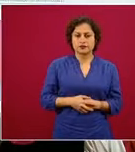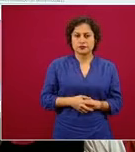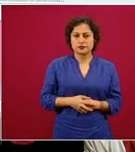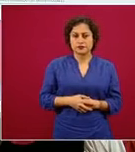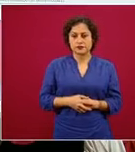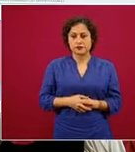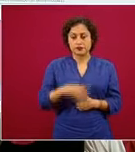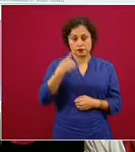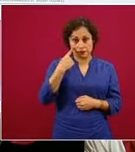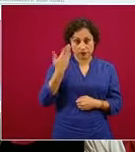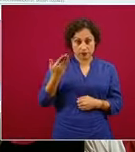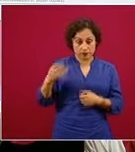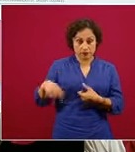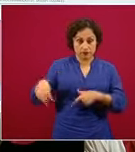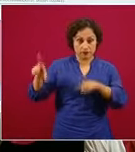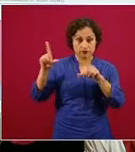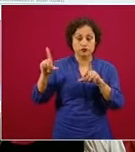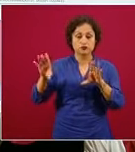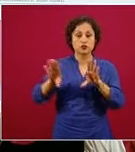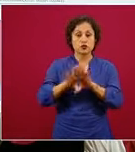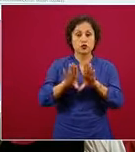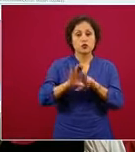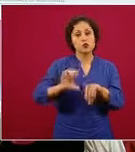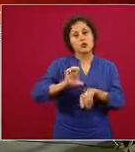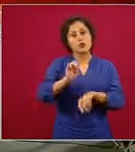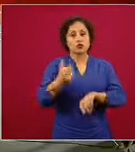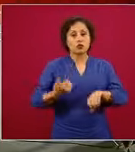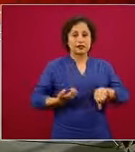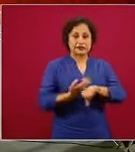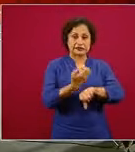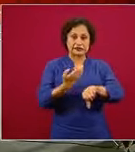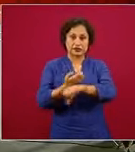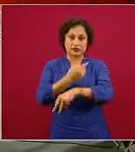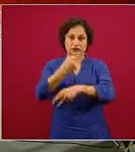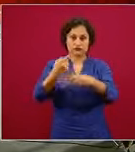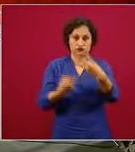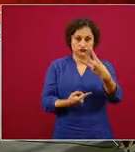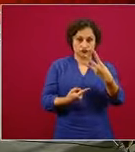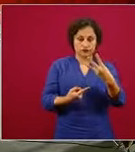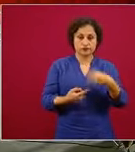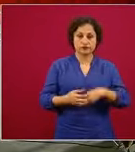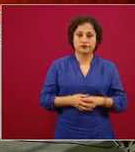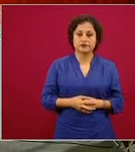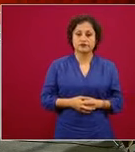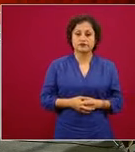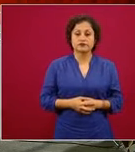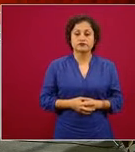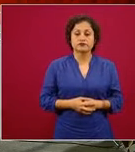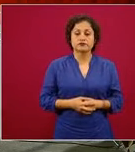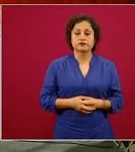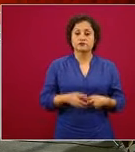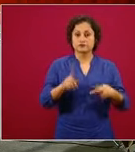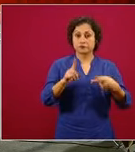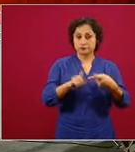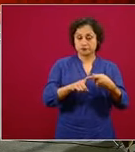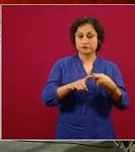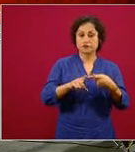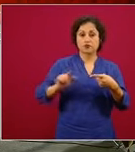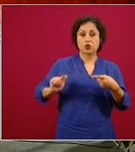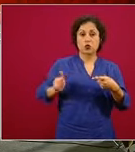se está comportando la epidemia en otros 3 estados de la República. Vamos a empezar con el estado de